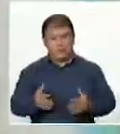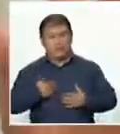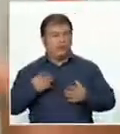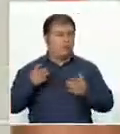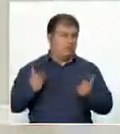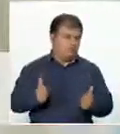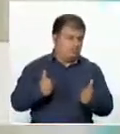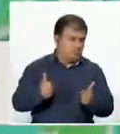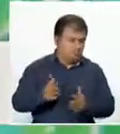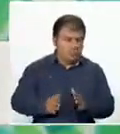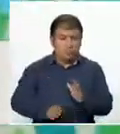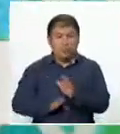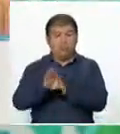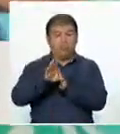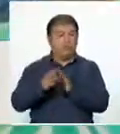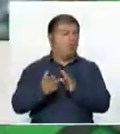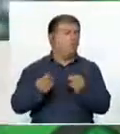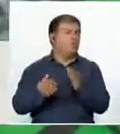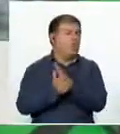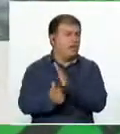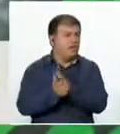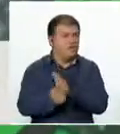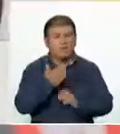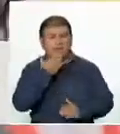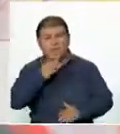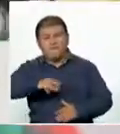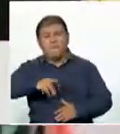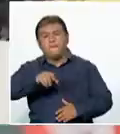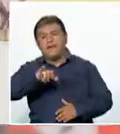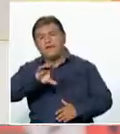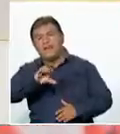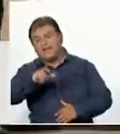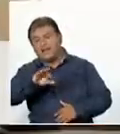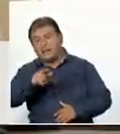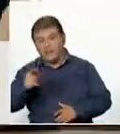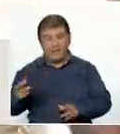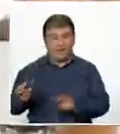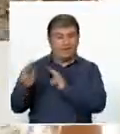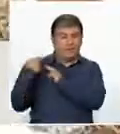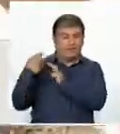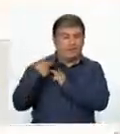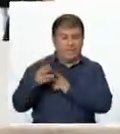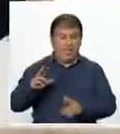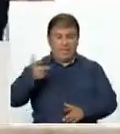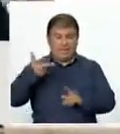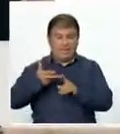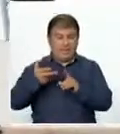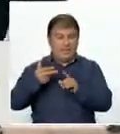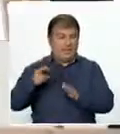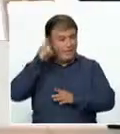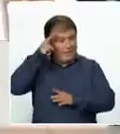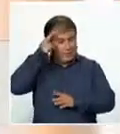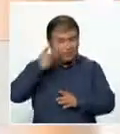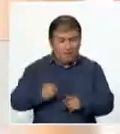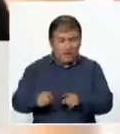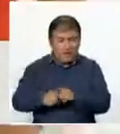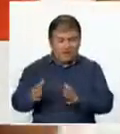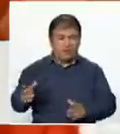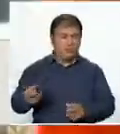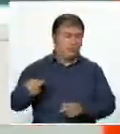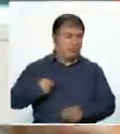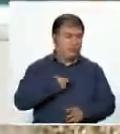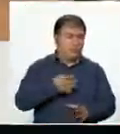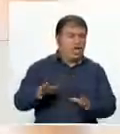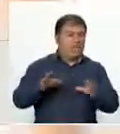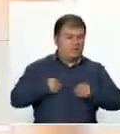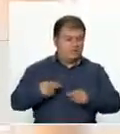Carismática, emprendedora y muy talentosa. ¿Quién mejor que Mari Carmen Marín para encabezar la tercera causa de la campaña de Latina Nos Hacemos